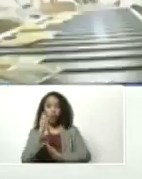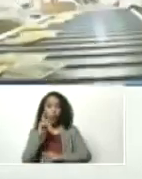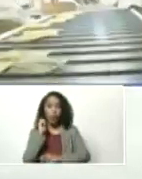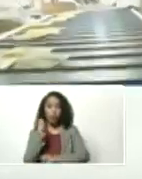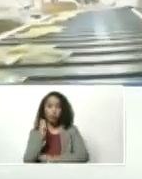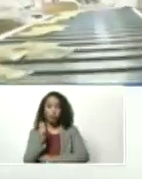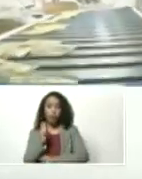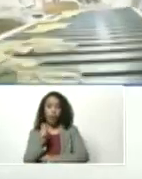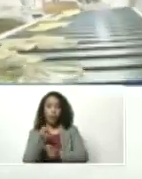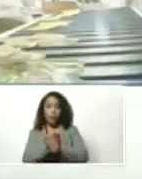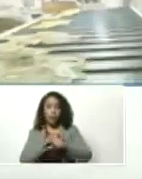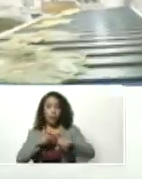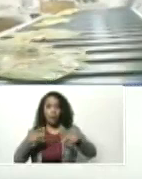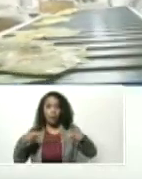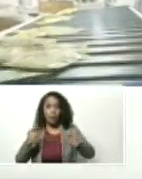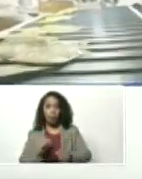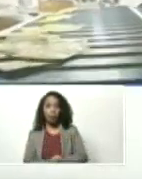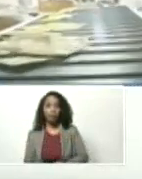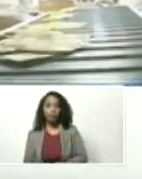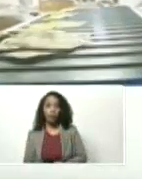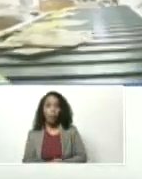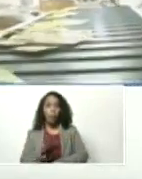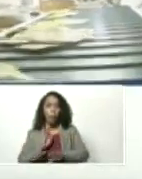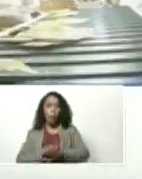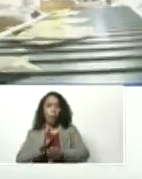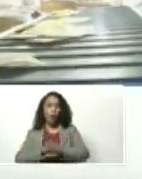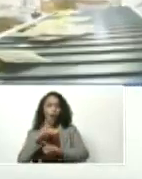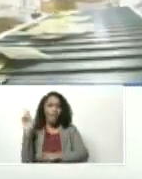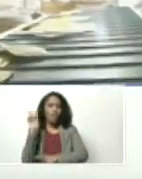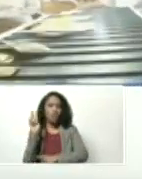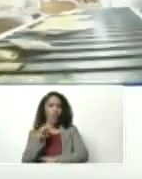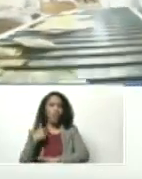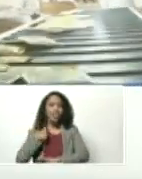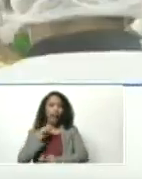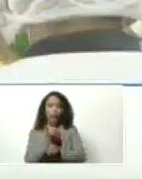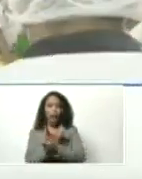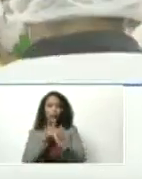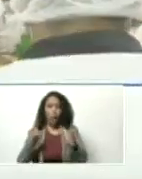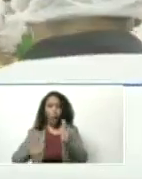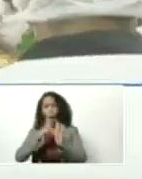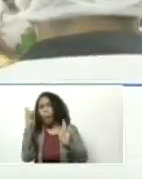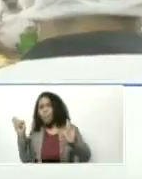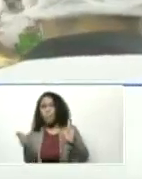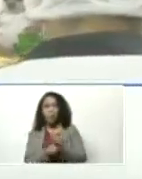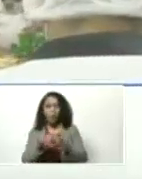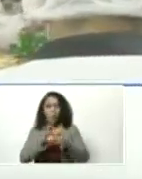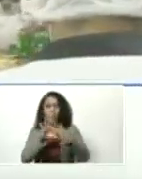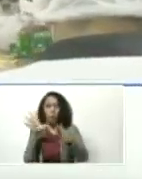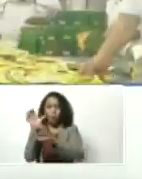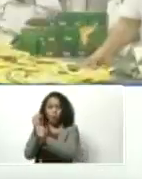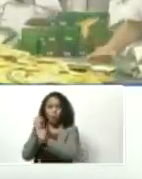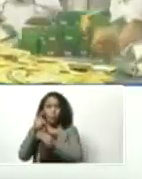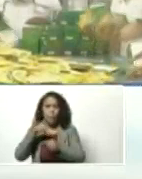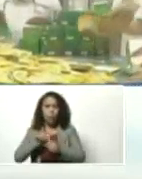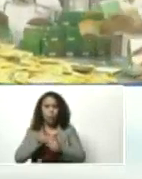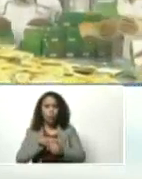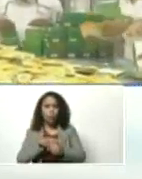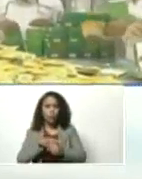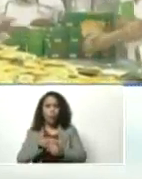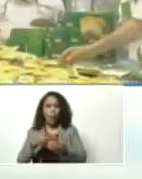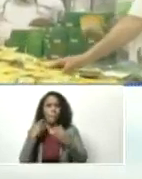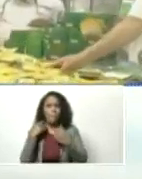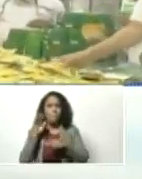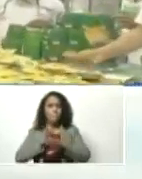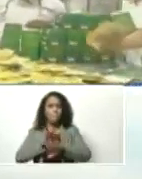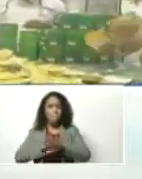inversión, para el crecimiento. Porque Venezuela tiene que liberarse totalmente de la dependencia del petróleo. Y para eso